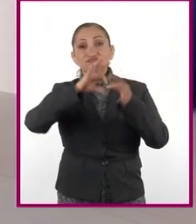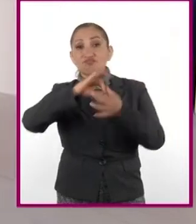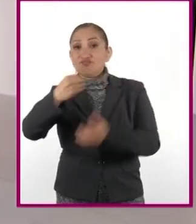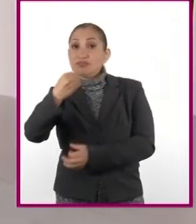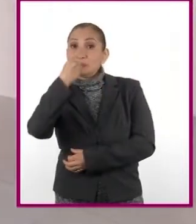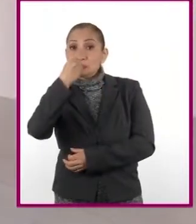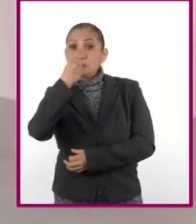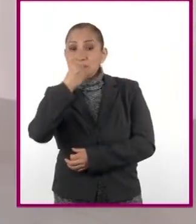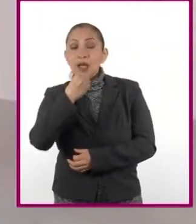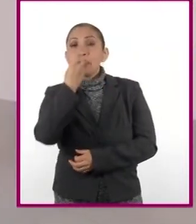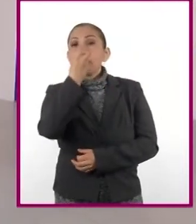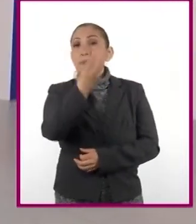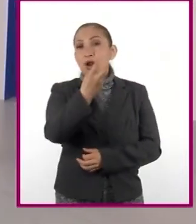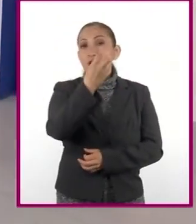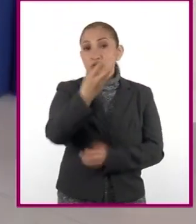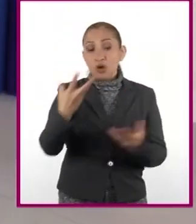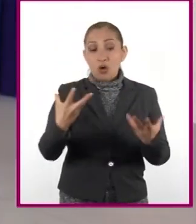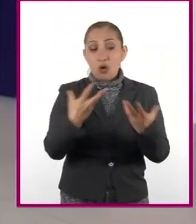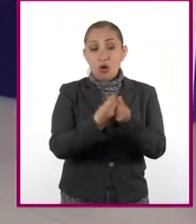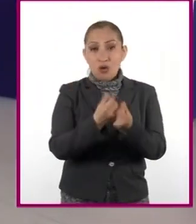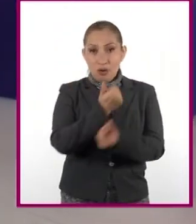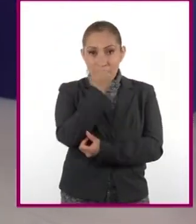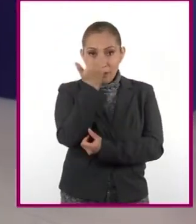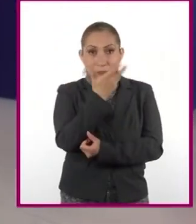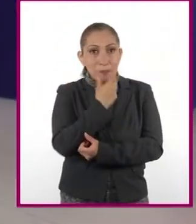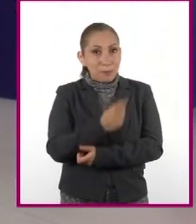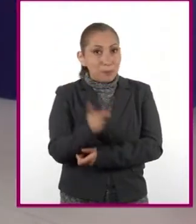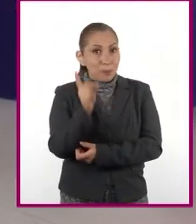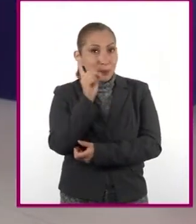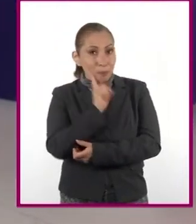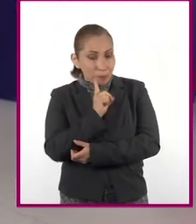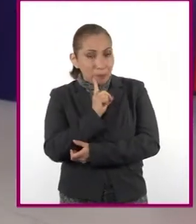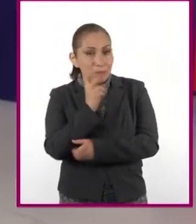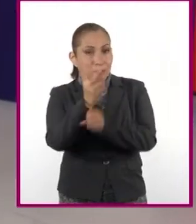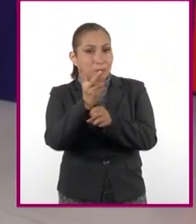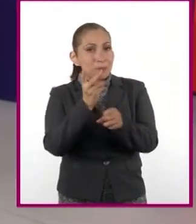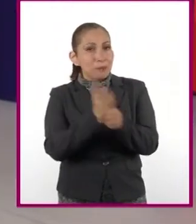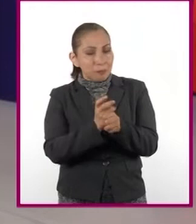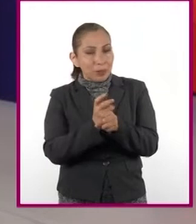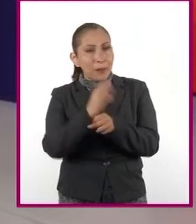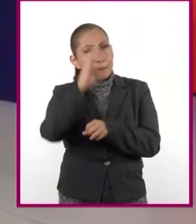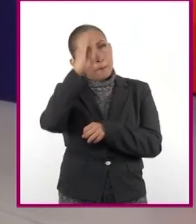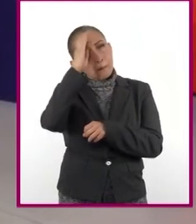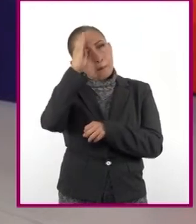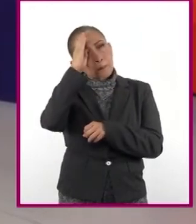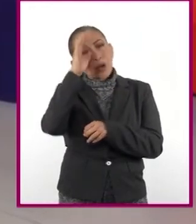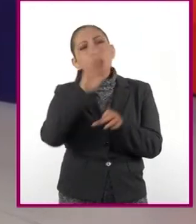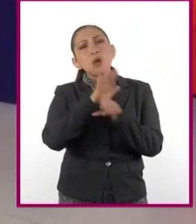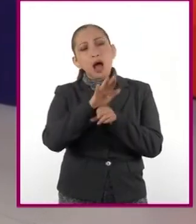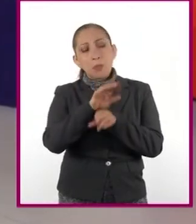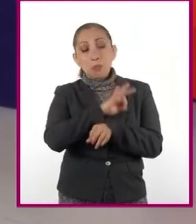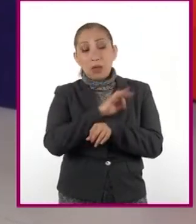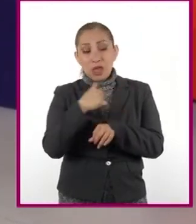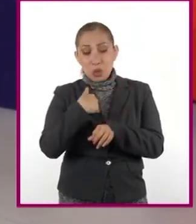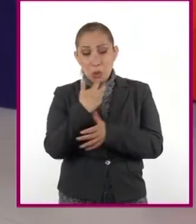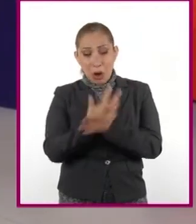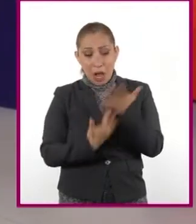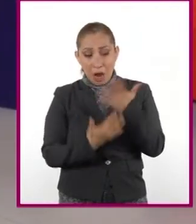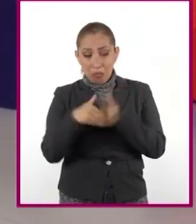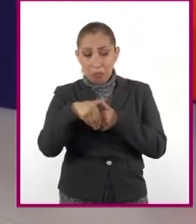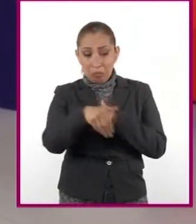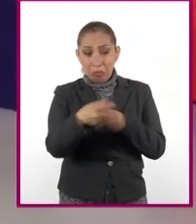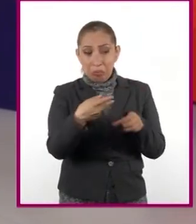alimentarias. Por ello, junto con nuestras alumnas y alumnos, los invitamos a pensar en las consecuencias de nuestras